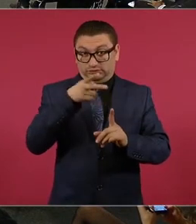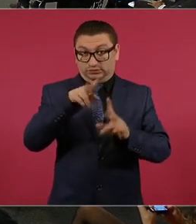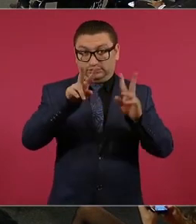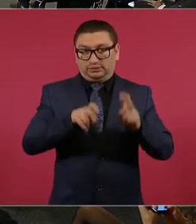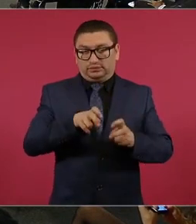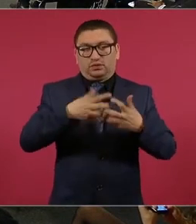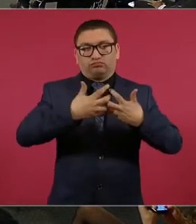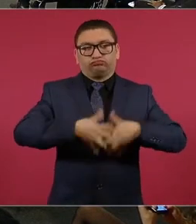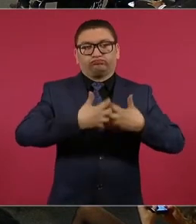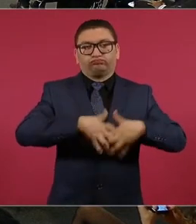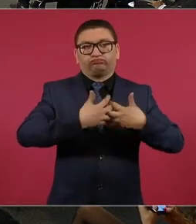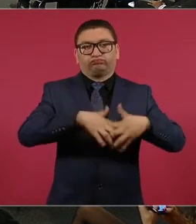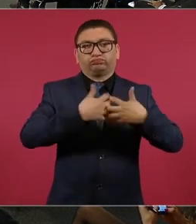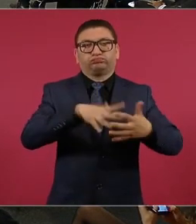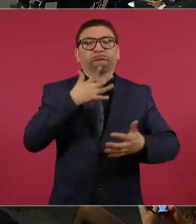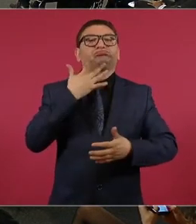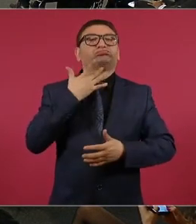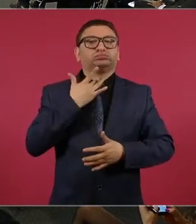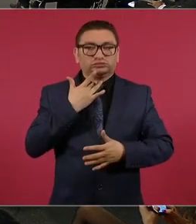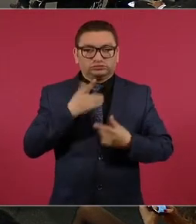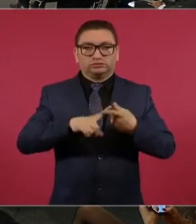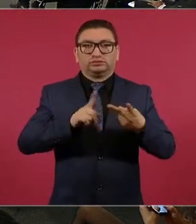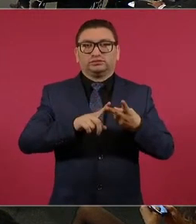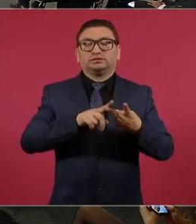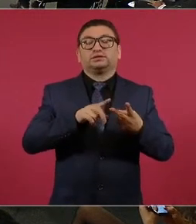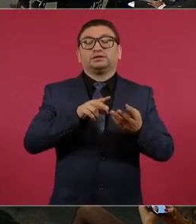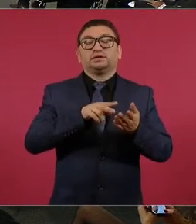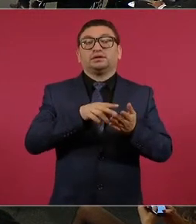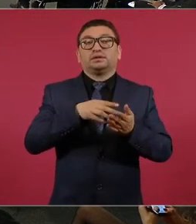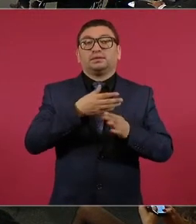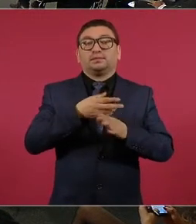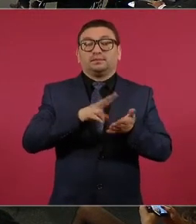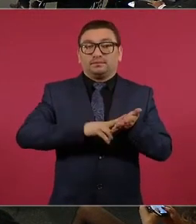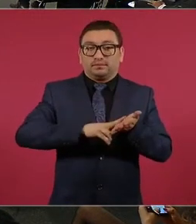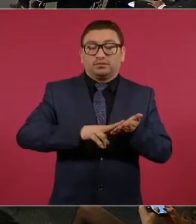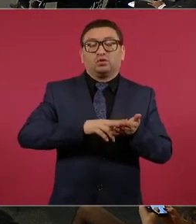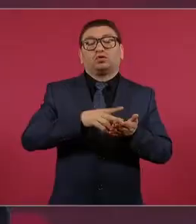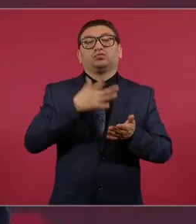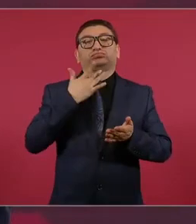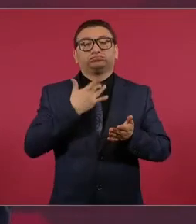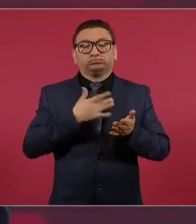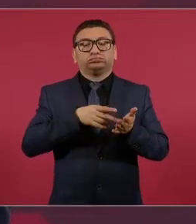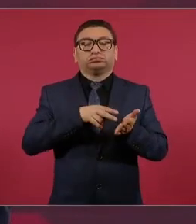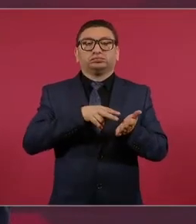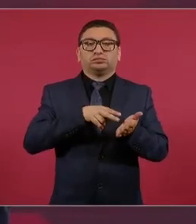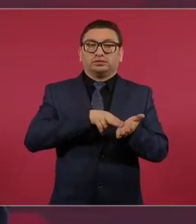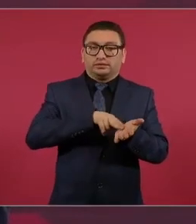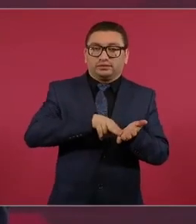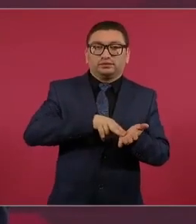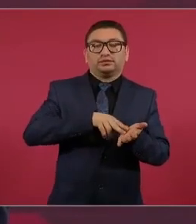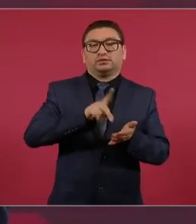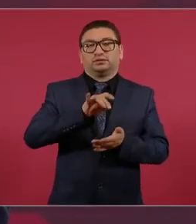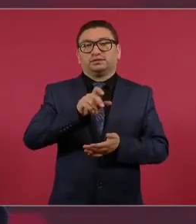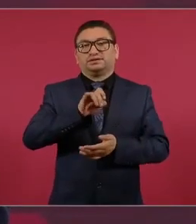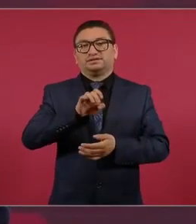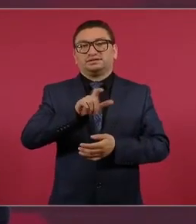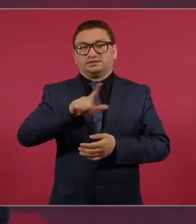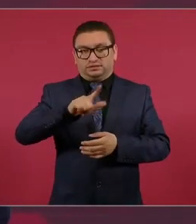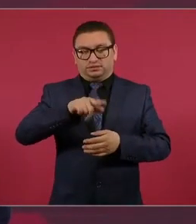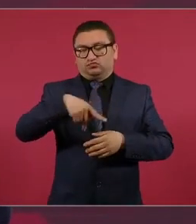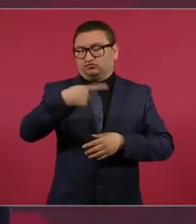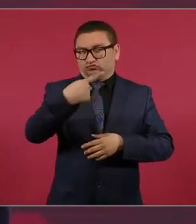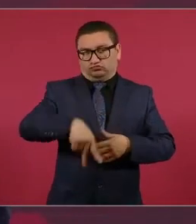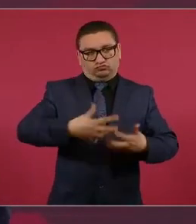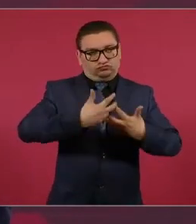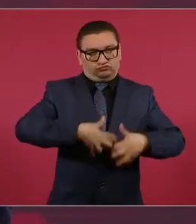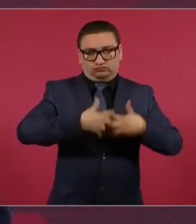producir toda la gasolina y el diesel en nuestro país y fortalecer